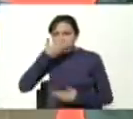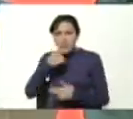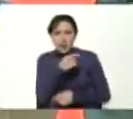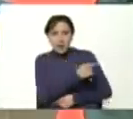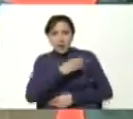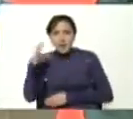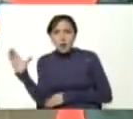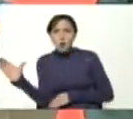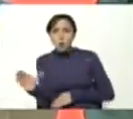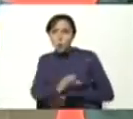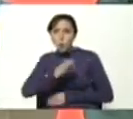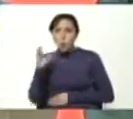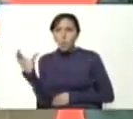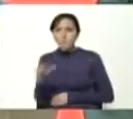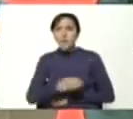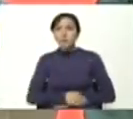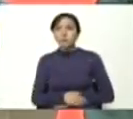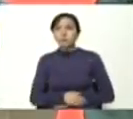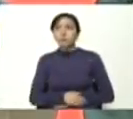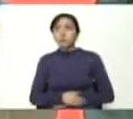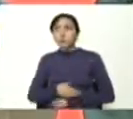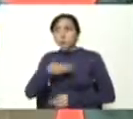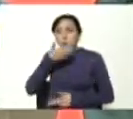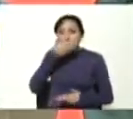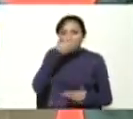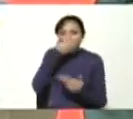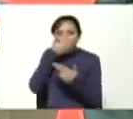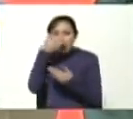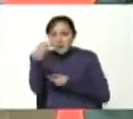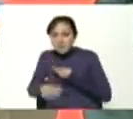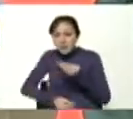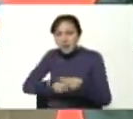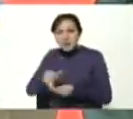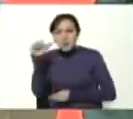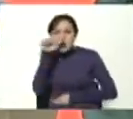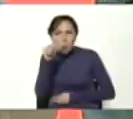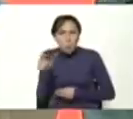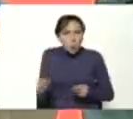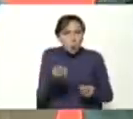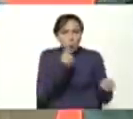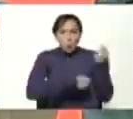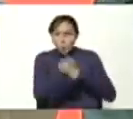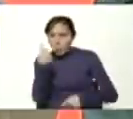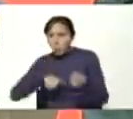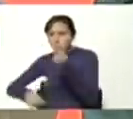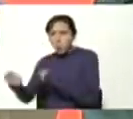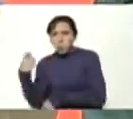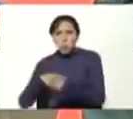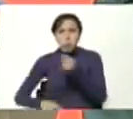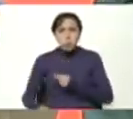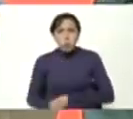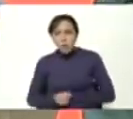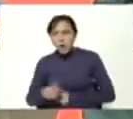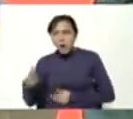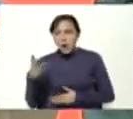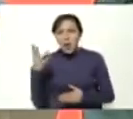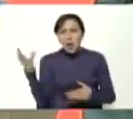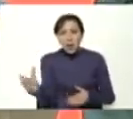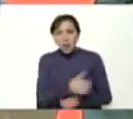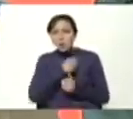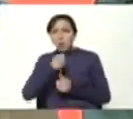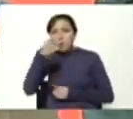colombianos, organizaciones terroristas dedicadas al narcotráfico, al secuestro y la